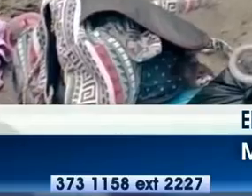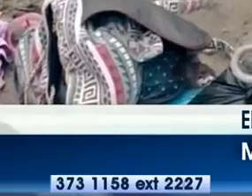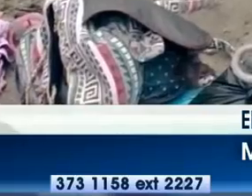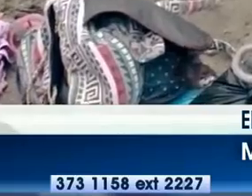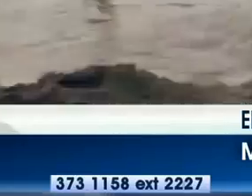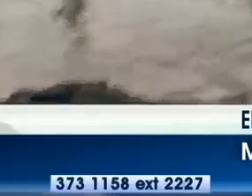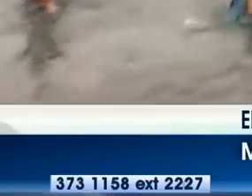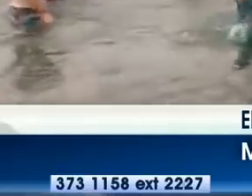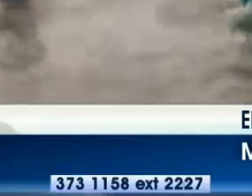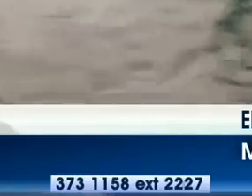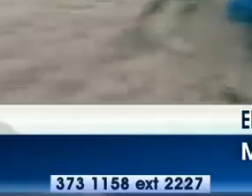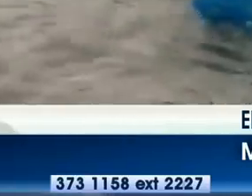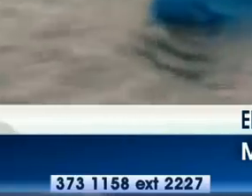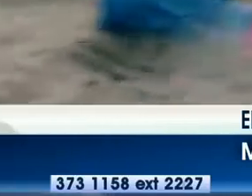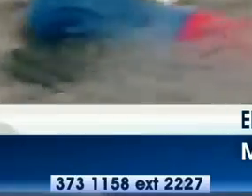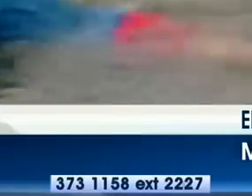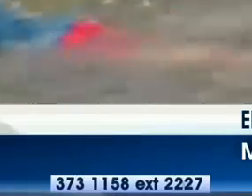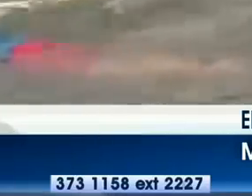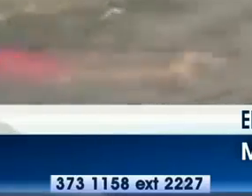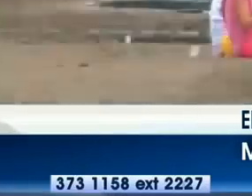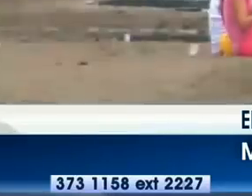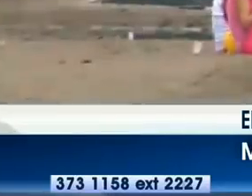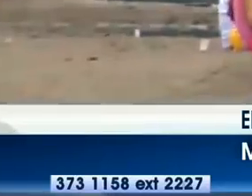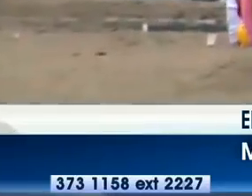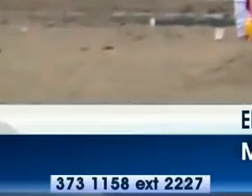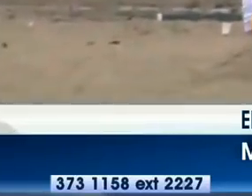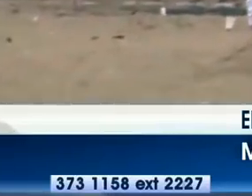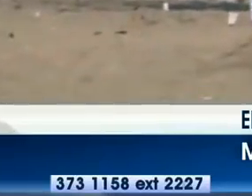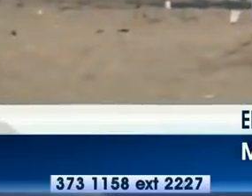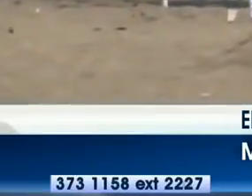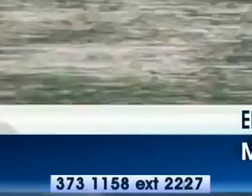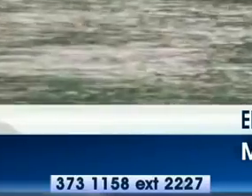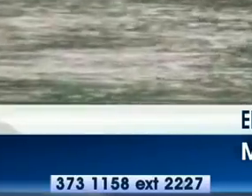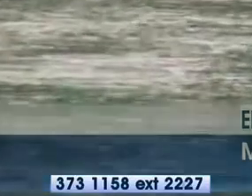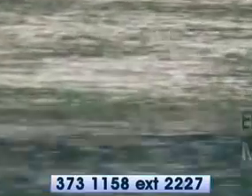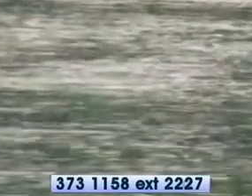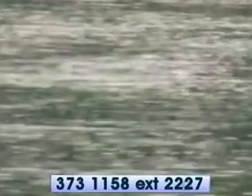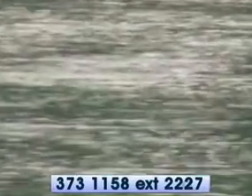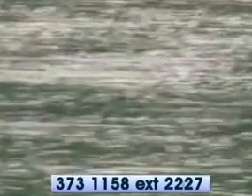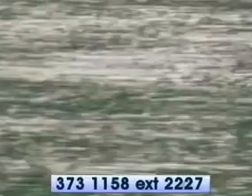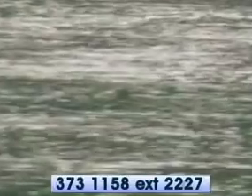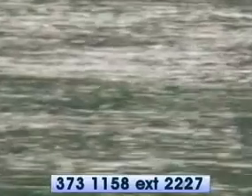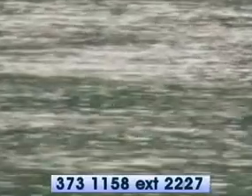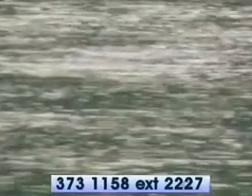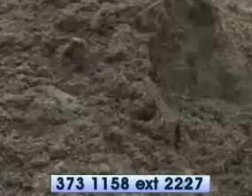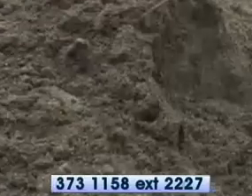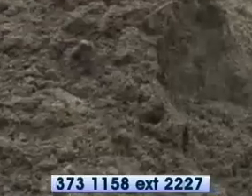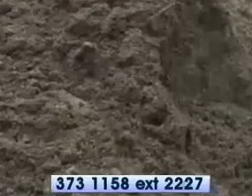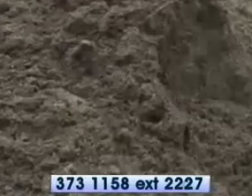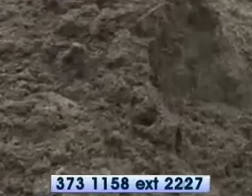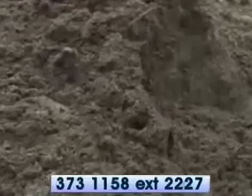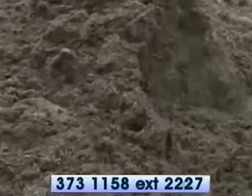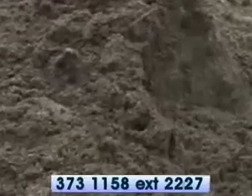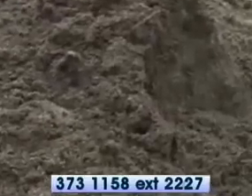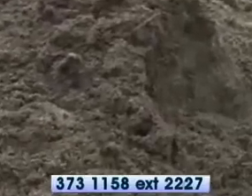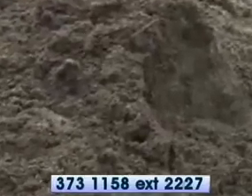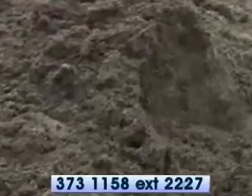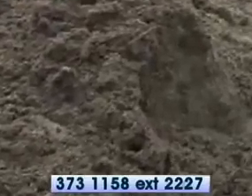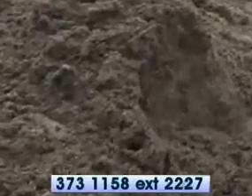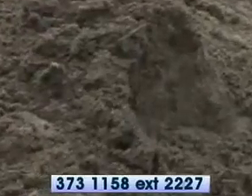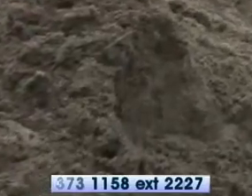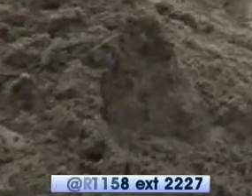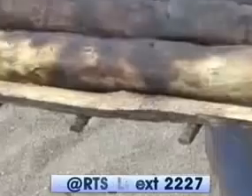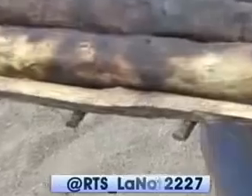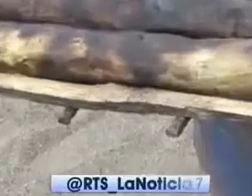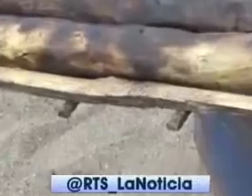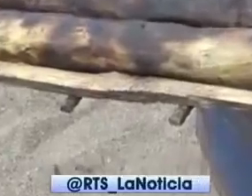Vea. Si usted busca una alternativa para disfrutar en familia un atractivo natural, visite Palenque, su playa lo